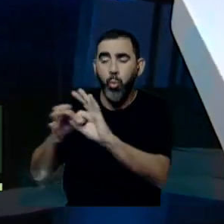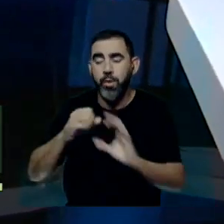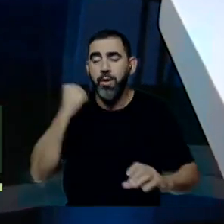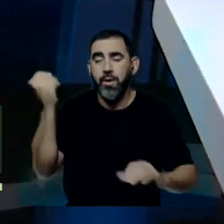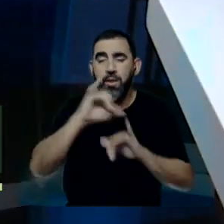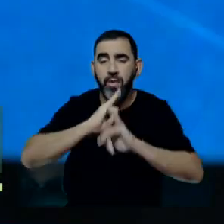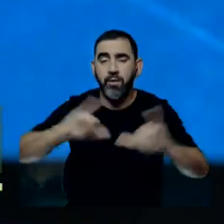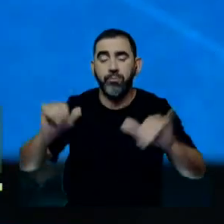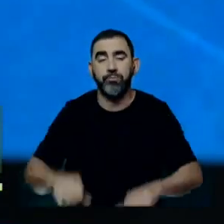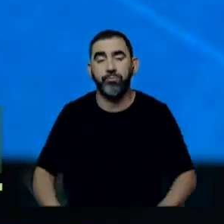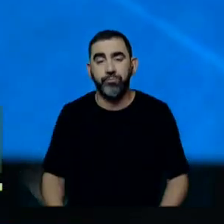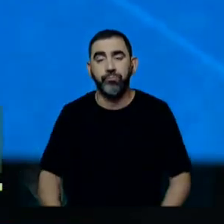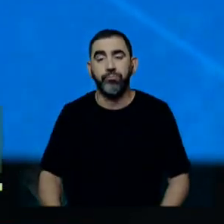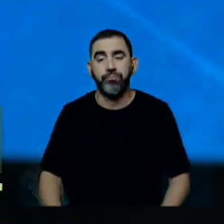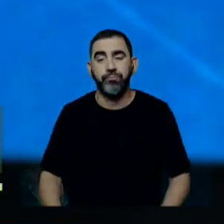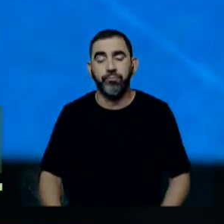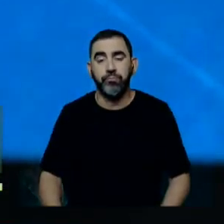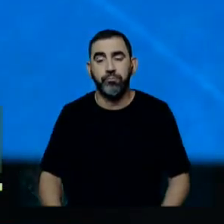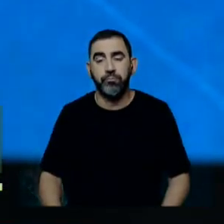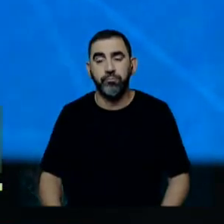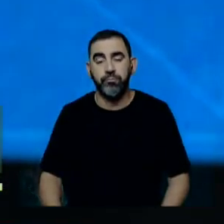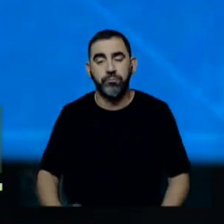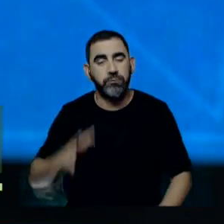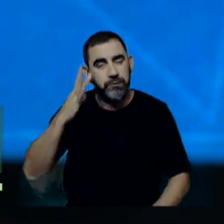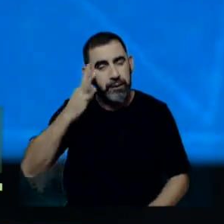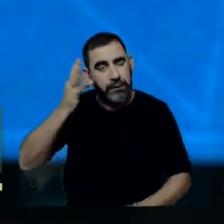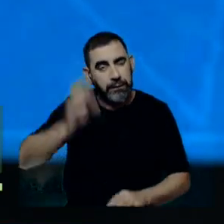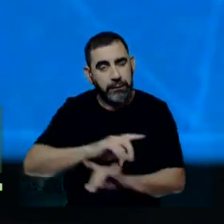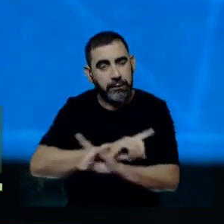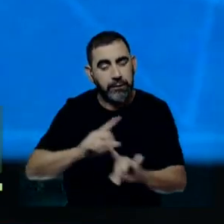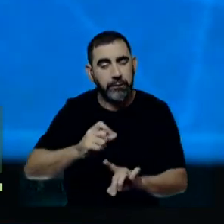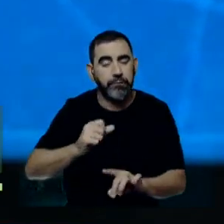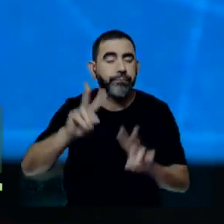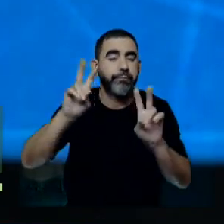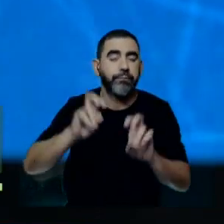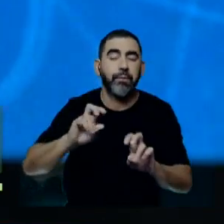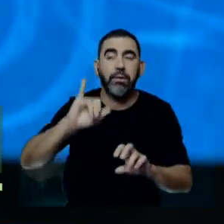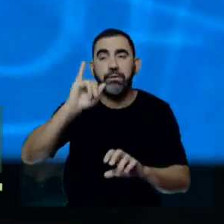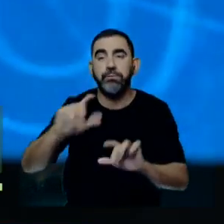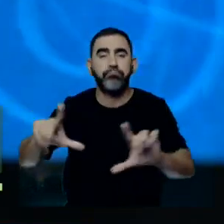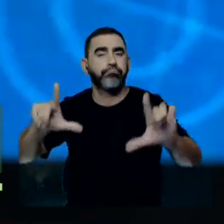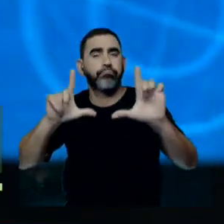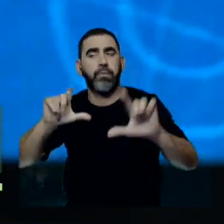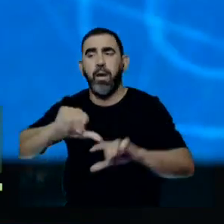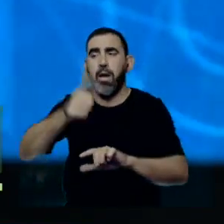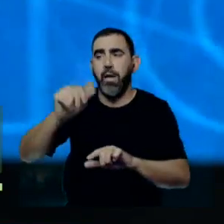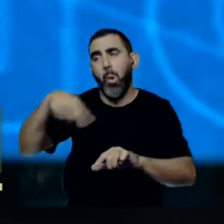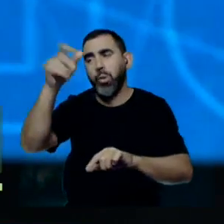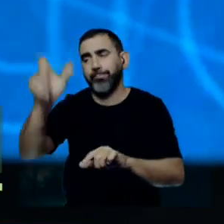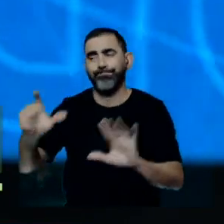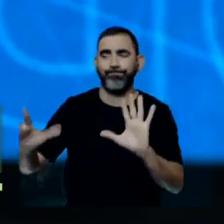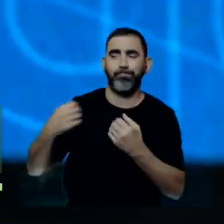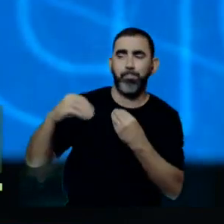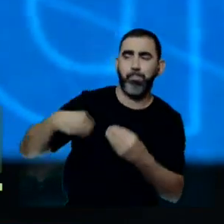campaña. Realmente no creo en esa historia de que a ver si está el candidato ganamos, si está el otro